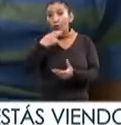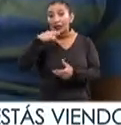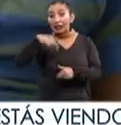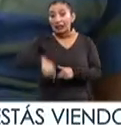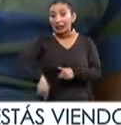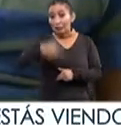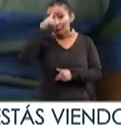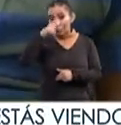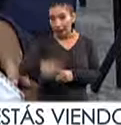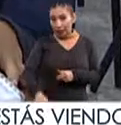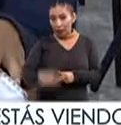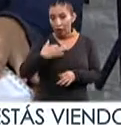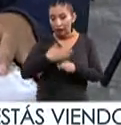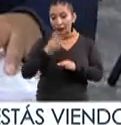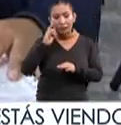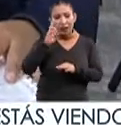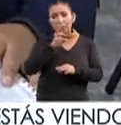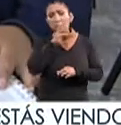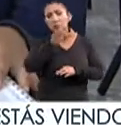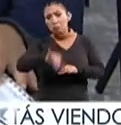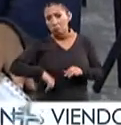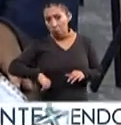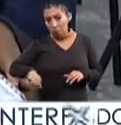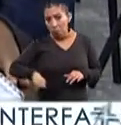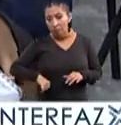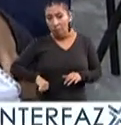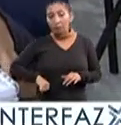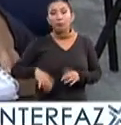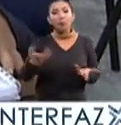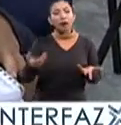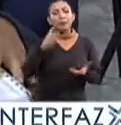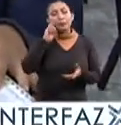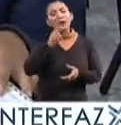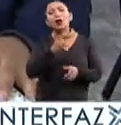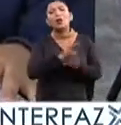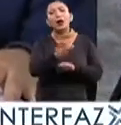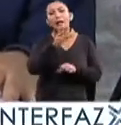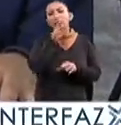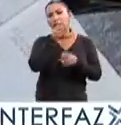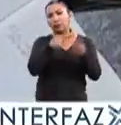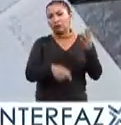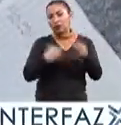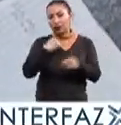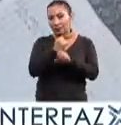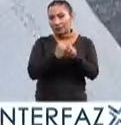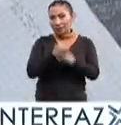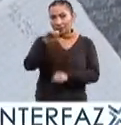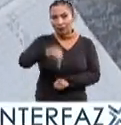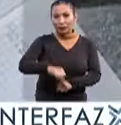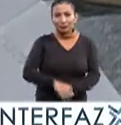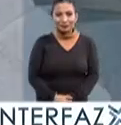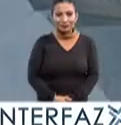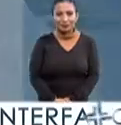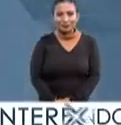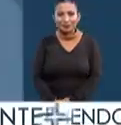en nuestro país y arrojó muy interesantes resultados. Descubre cuáles son en nuestro reportaje del